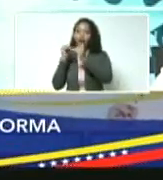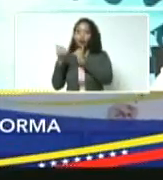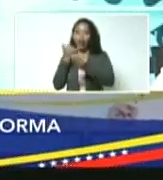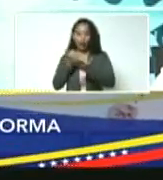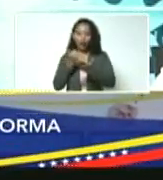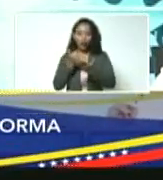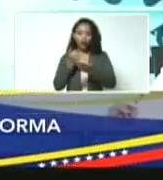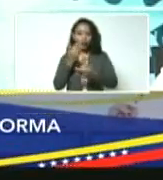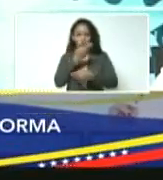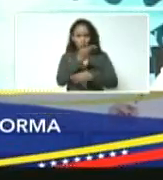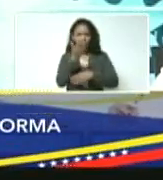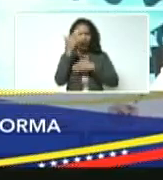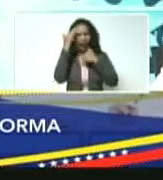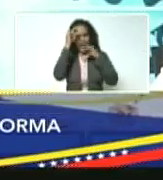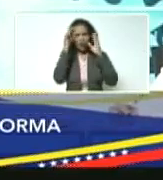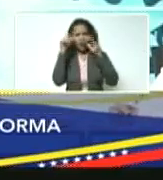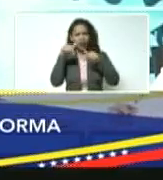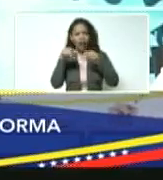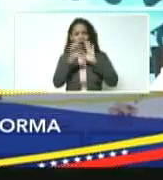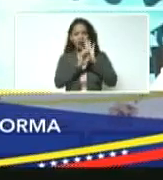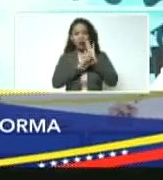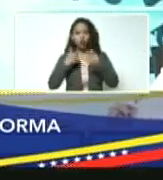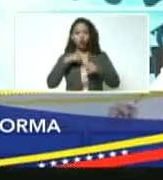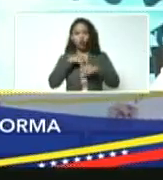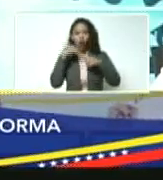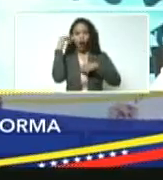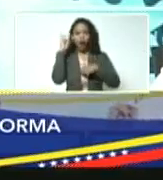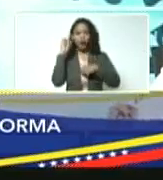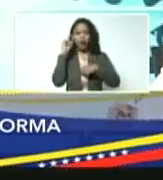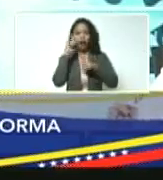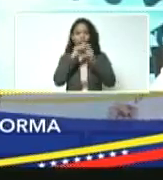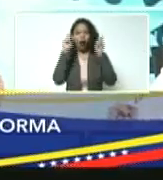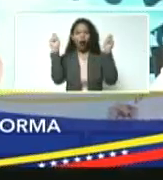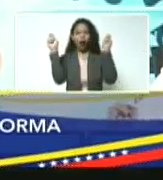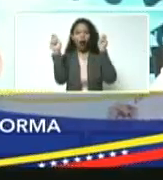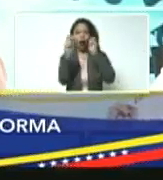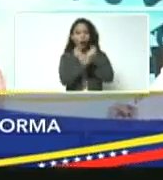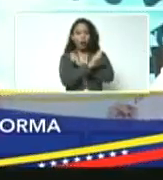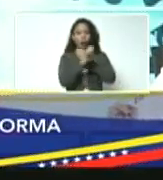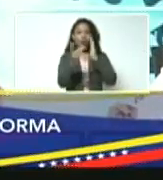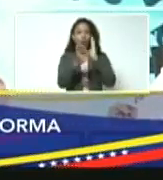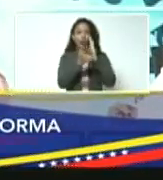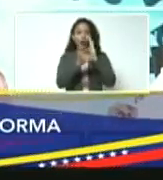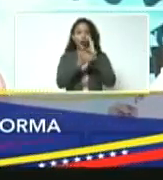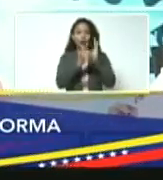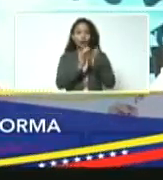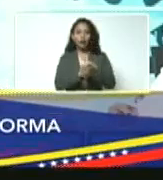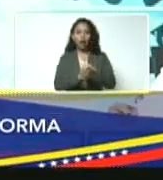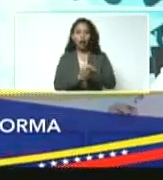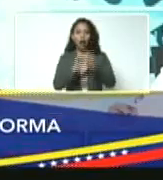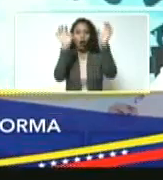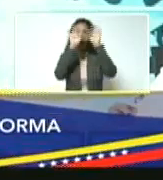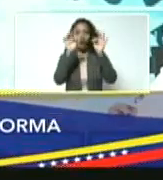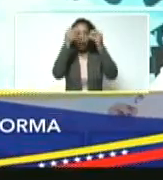Fíjense ustedes en la etapa que estamos, ¿no? En la transición que estamos de tecnología, de formas de